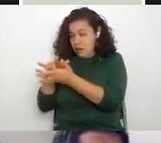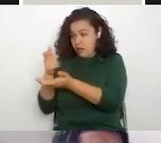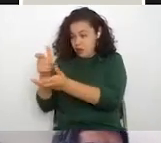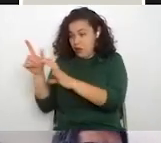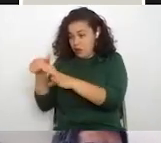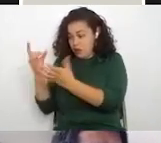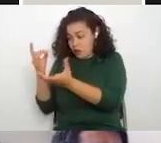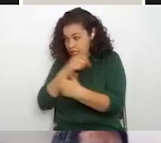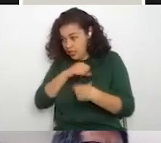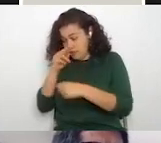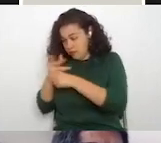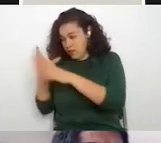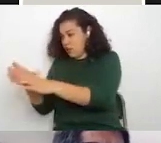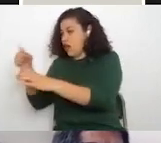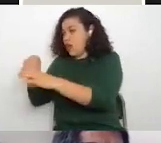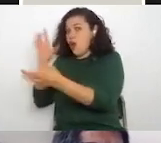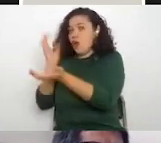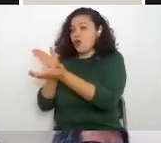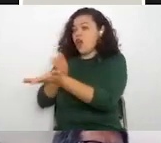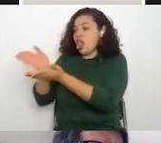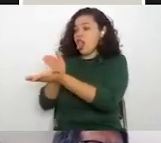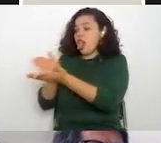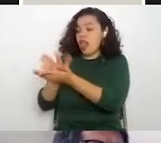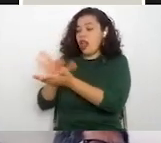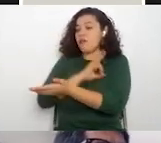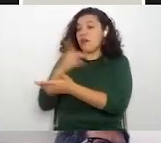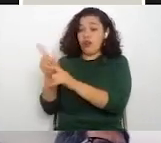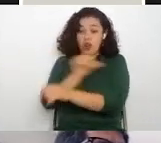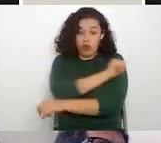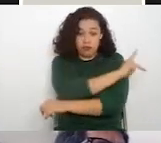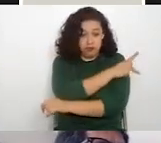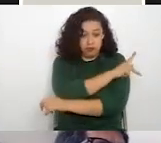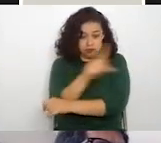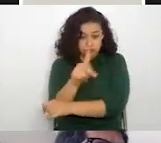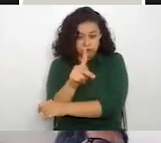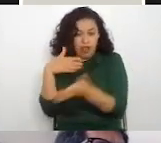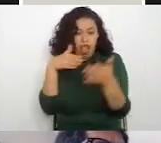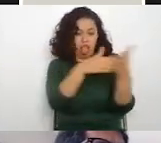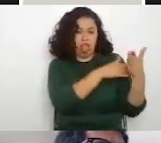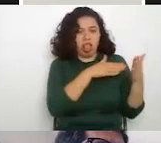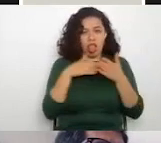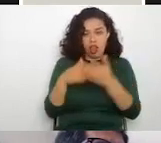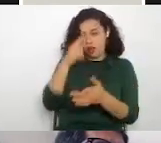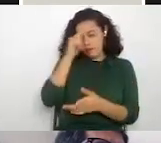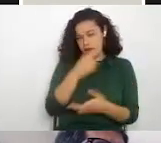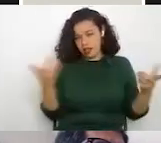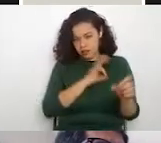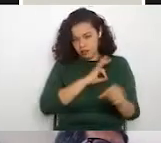tendrían el acceso a ese tipo de información, ¿no? Y al procedimiento para poderlo llevar a